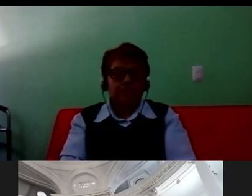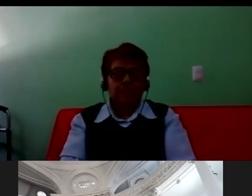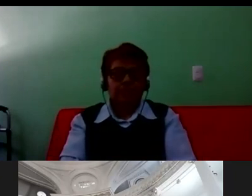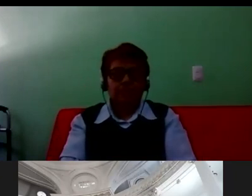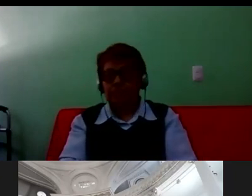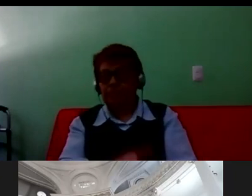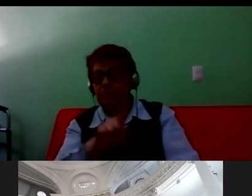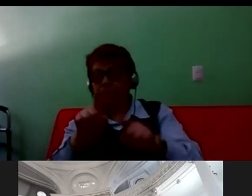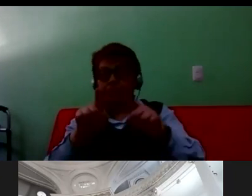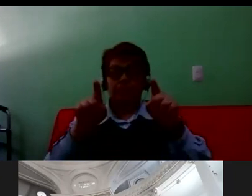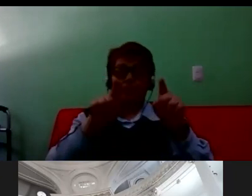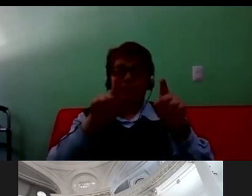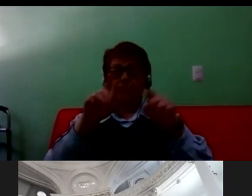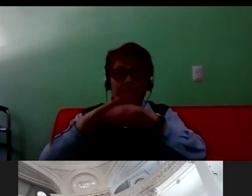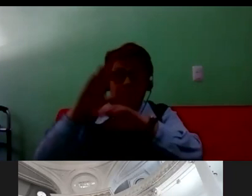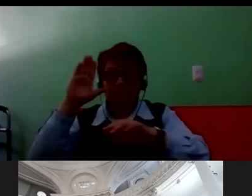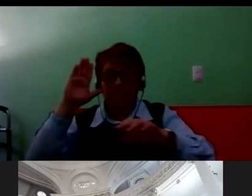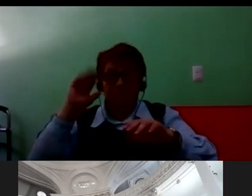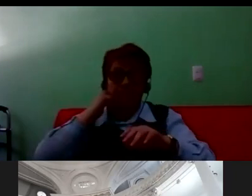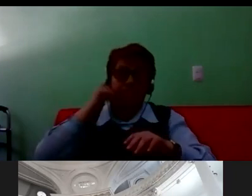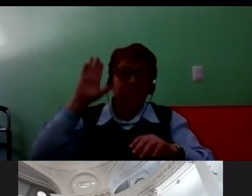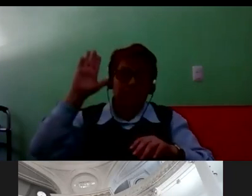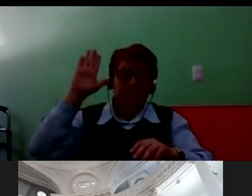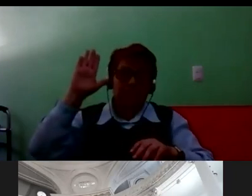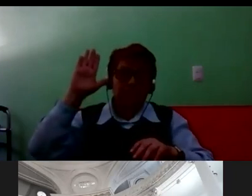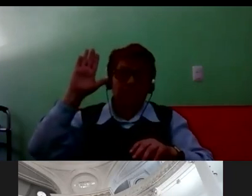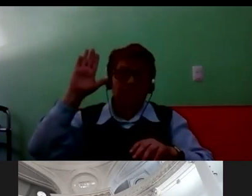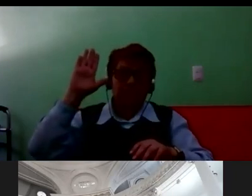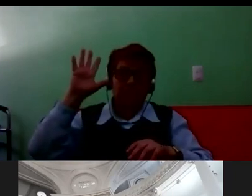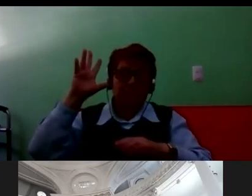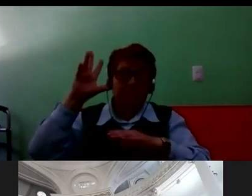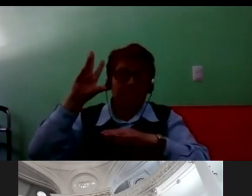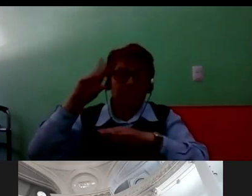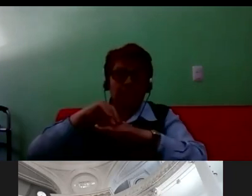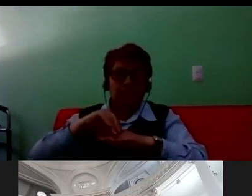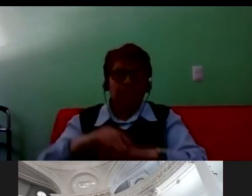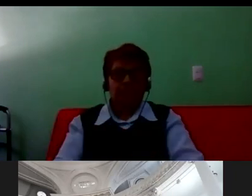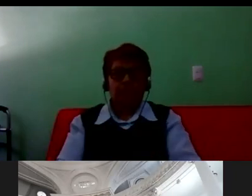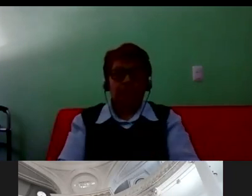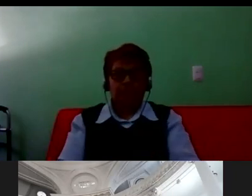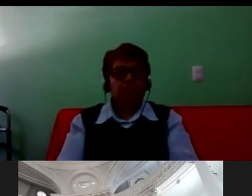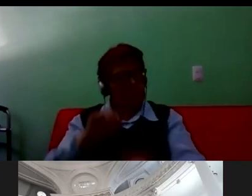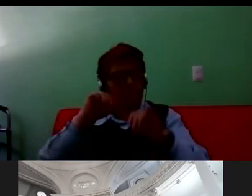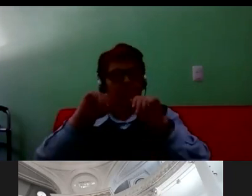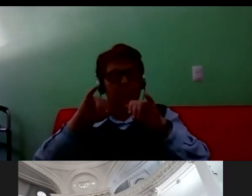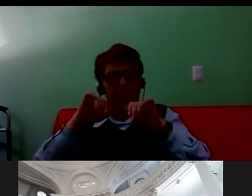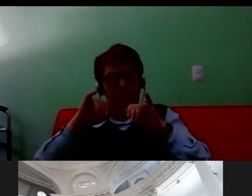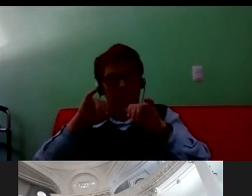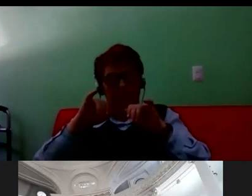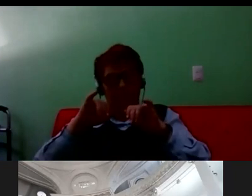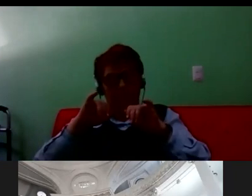¿Alguien más? Yo quisiera hacer uso de la voz, si me permiten. Sí, bueno, yo